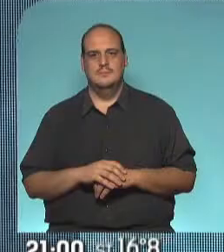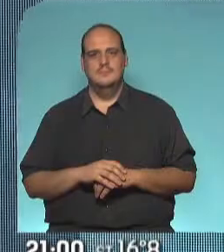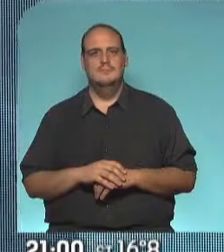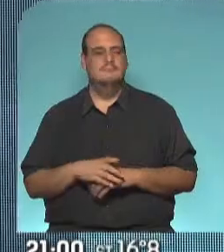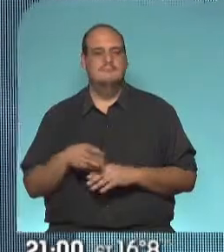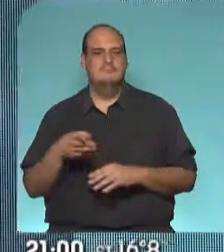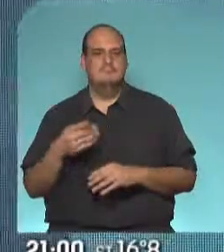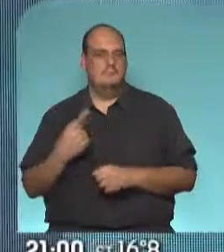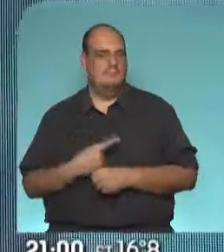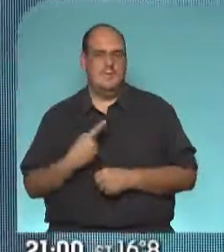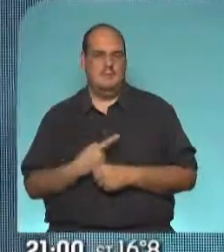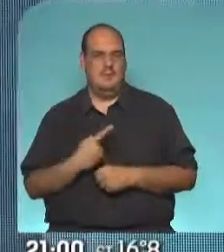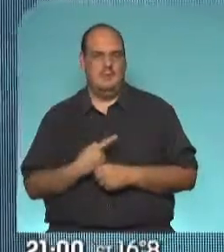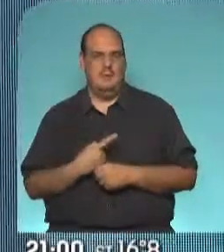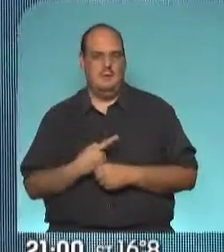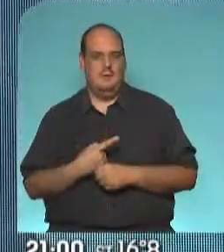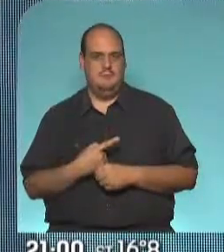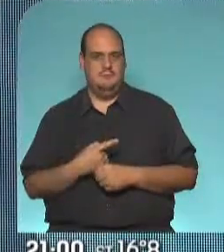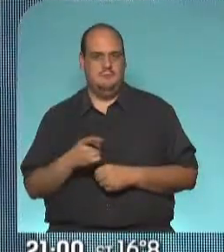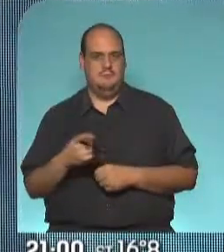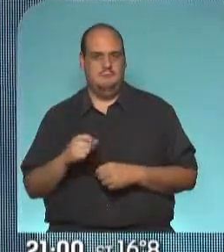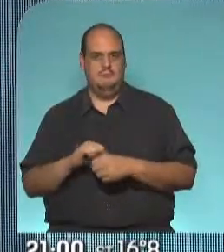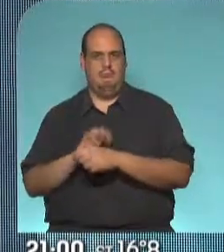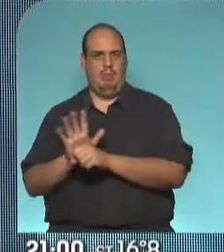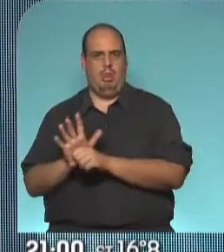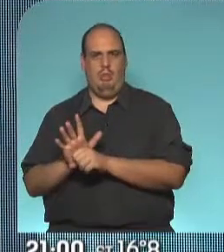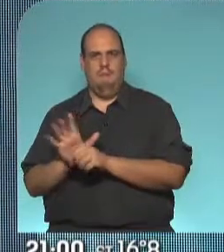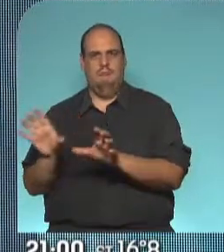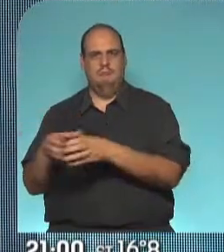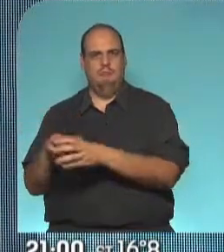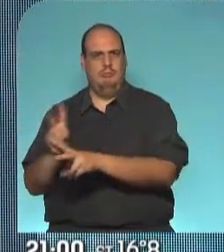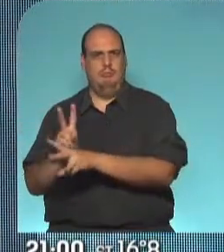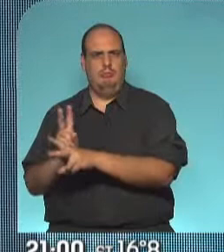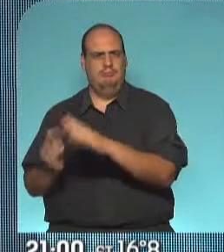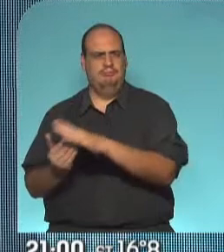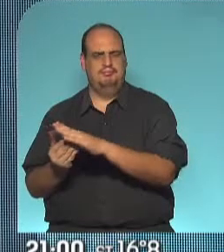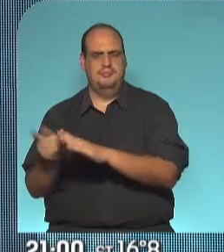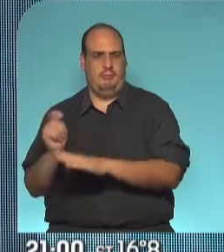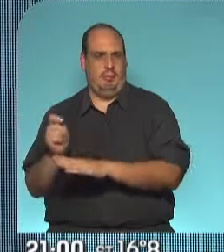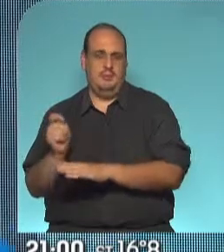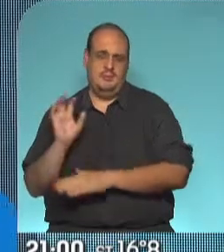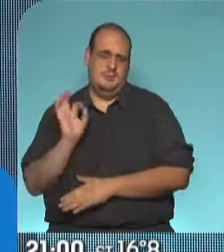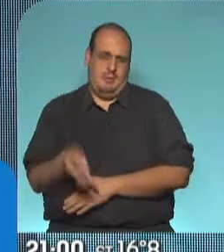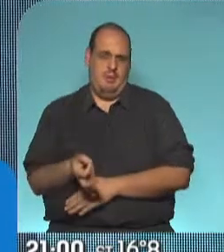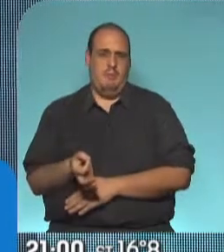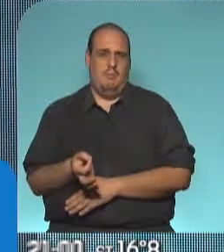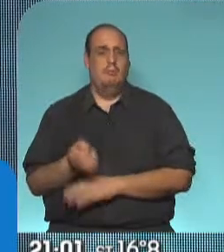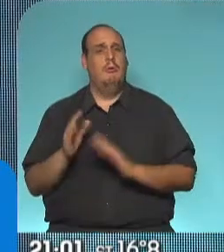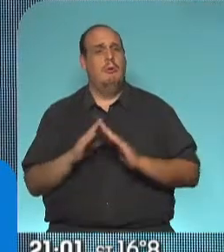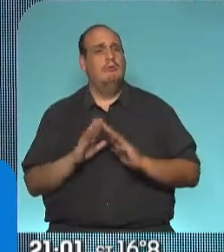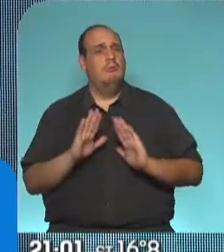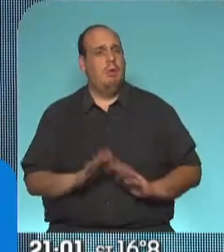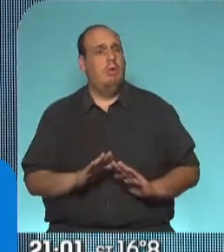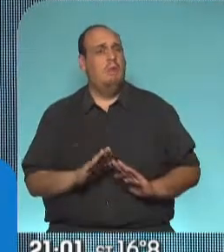De entrada, supimos a quiénes teníamos que cuidar. De entrada, supimos por qué nos teníamos que quedar en nuestras casas. No